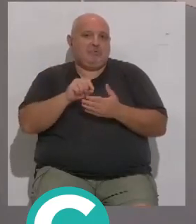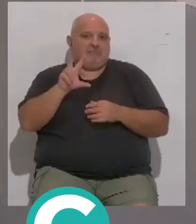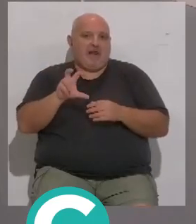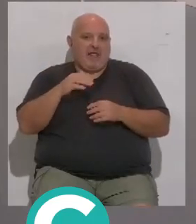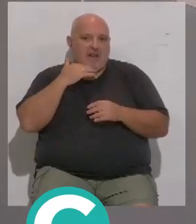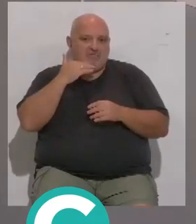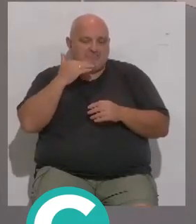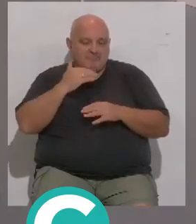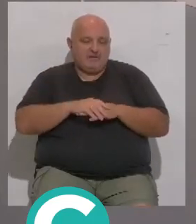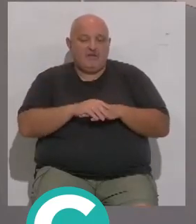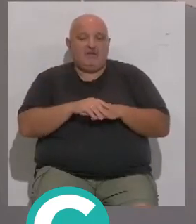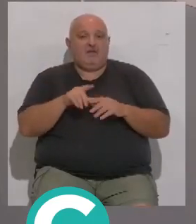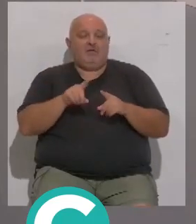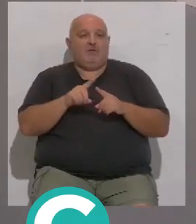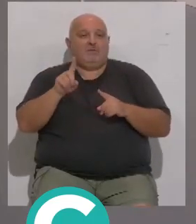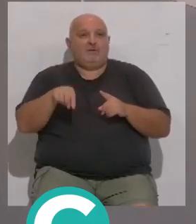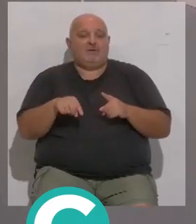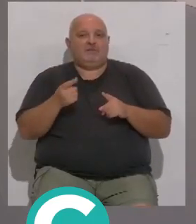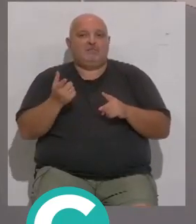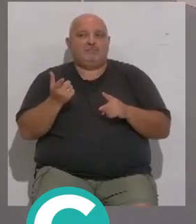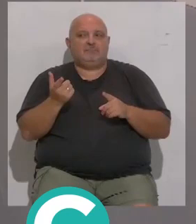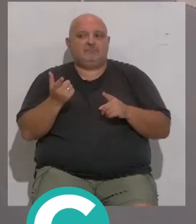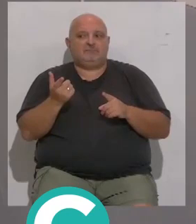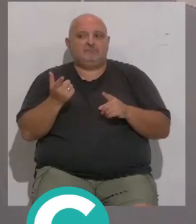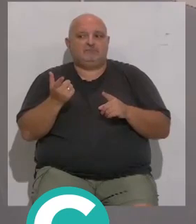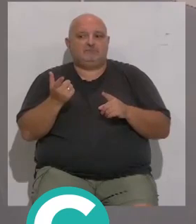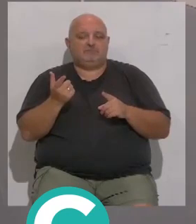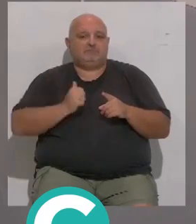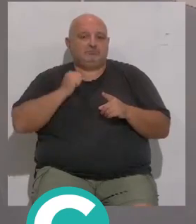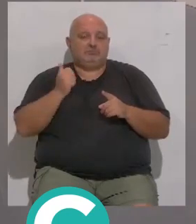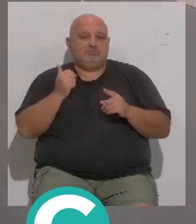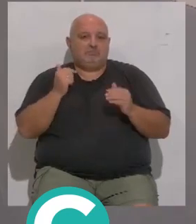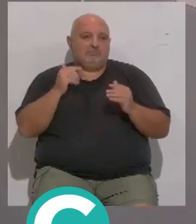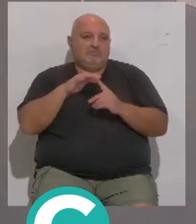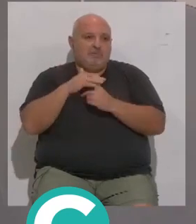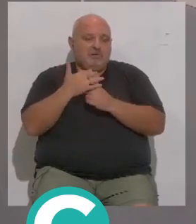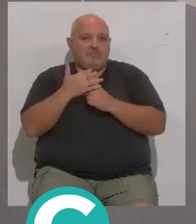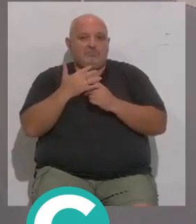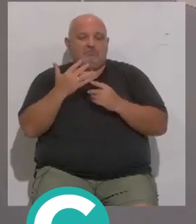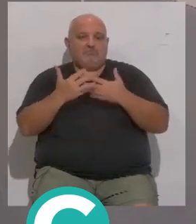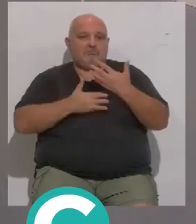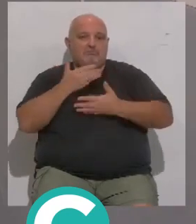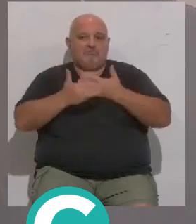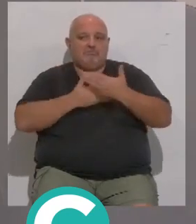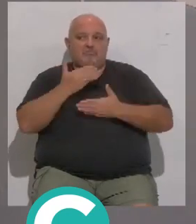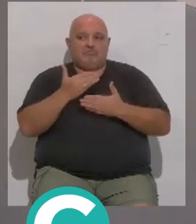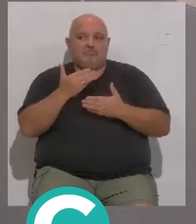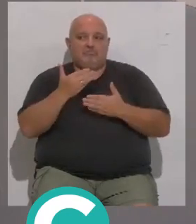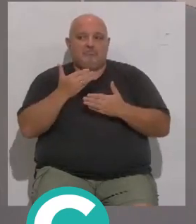conseguidos. Pero no solamente eso, sino también que esa buena onda, podemos decir, como dicen allá en Argentina,